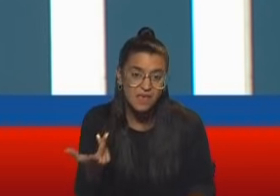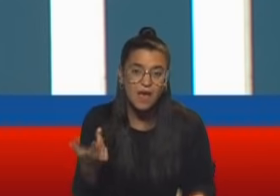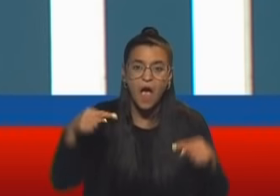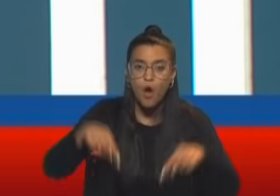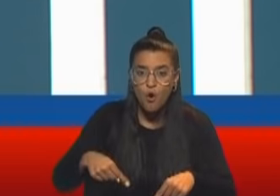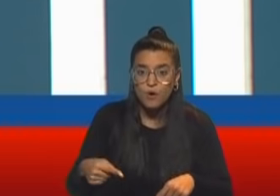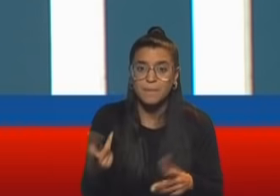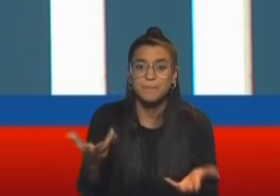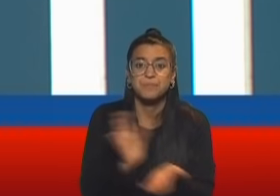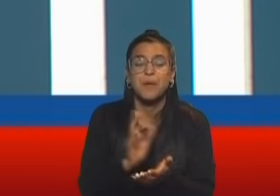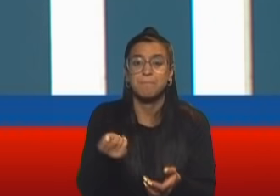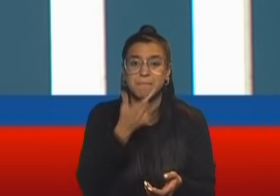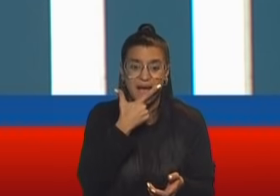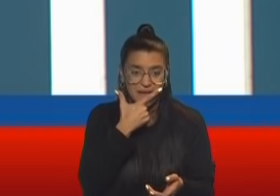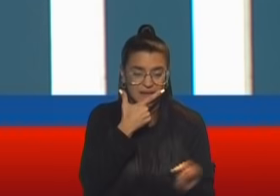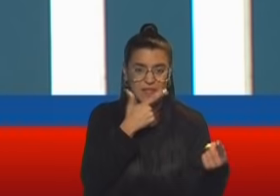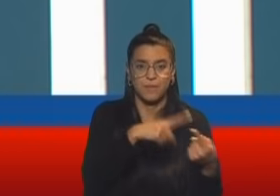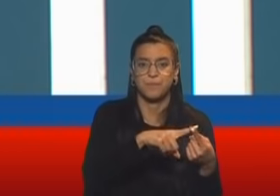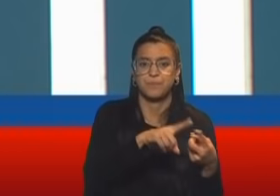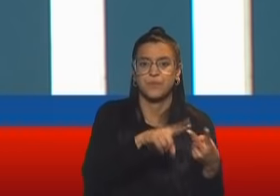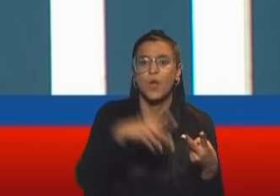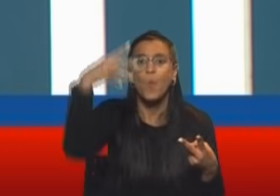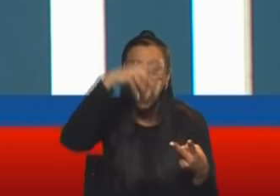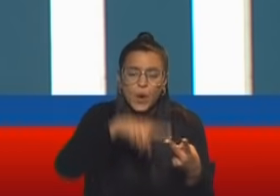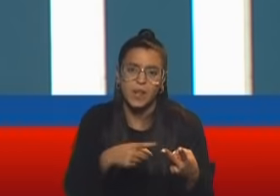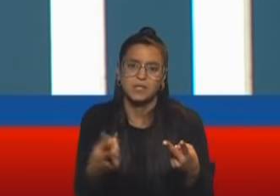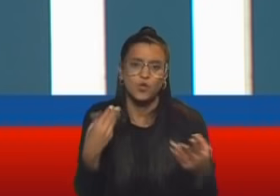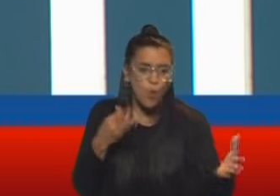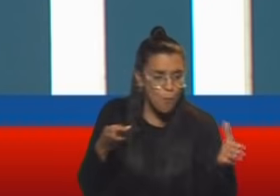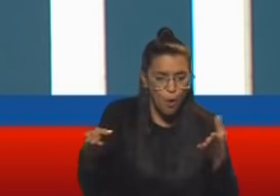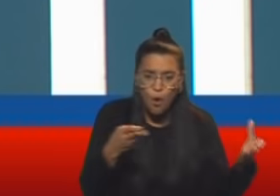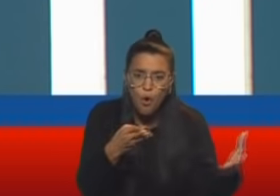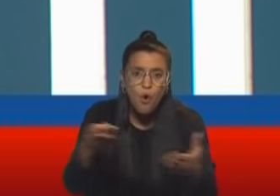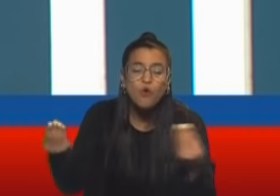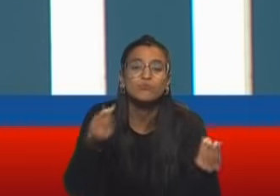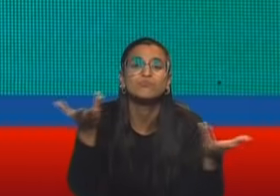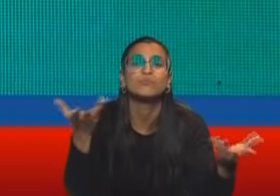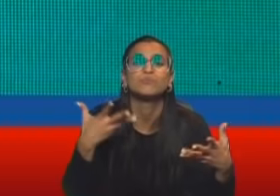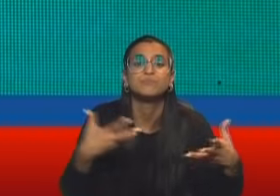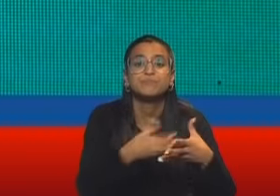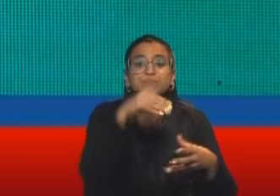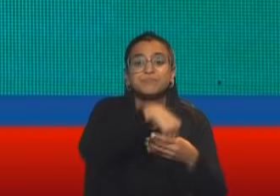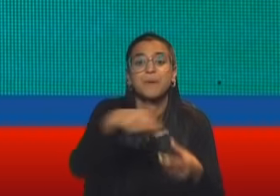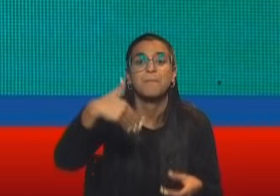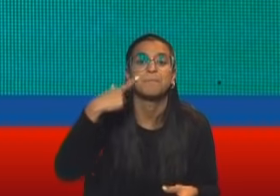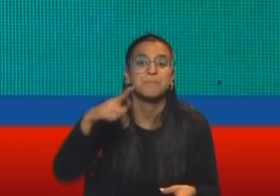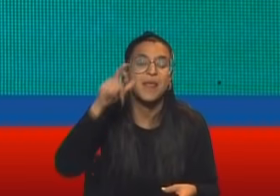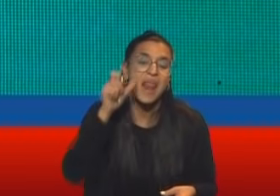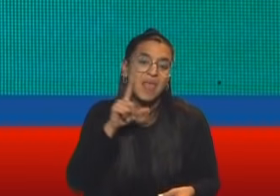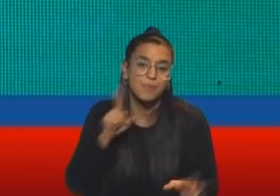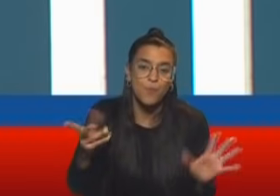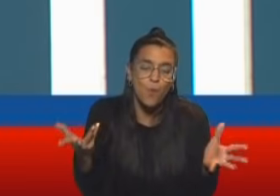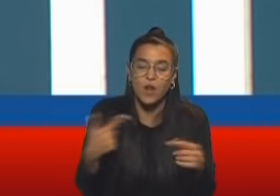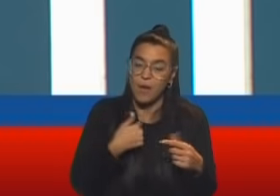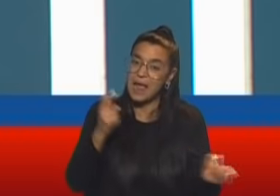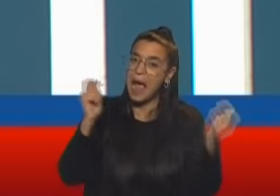Ahora, con respecto a Macri, a Patricia Bullrich, ¿de qué manera? Sí, Milei... Cambia mucho